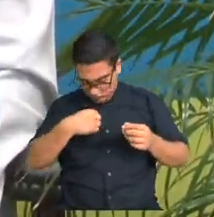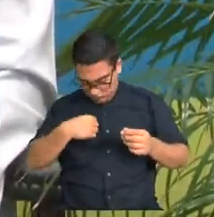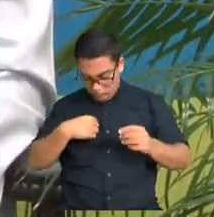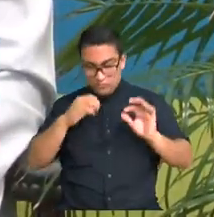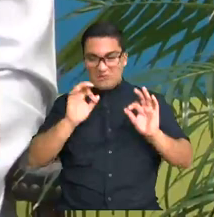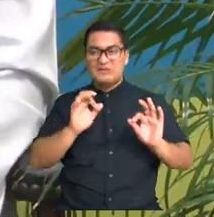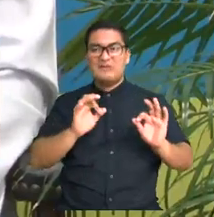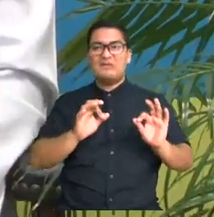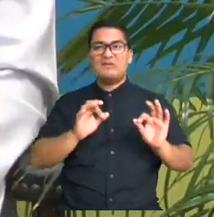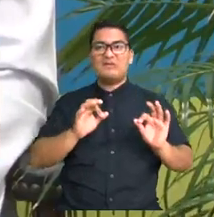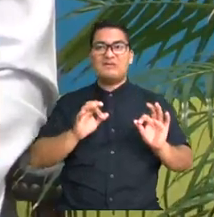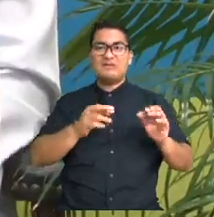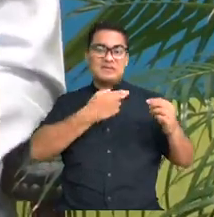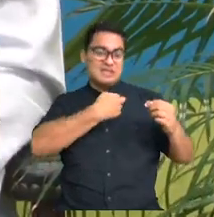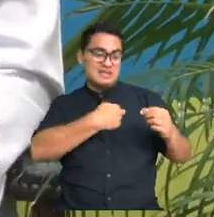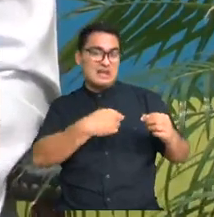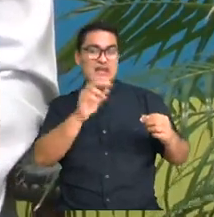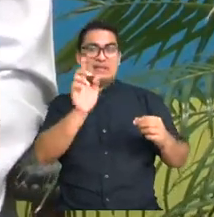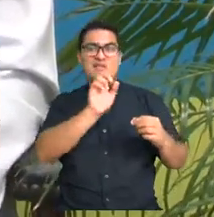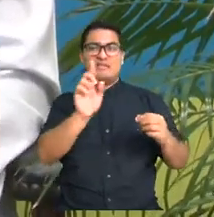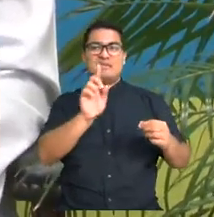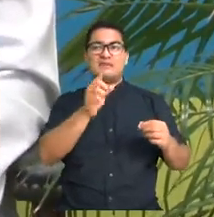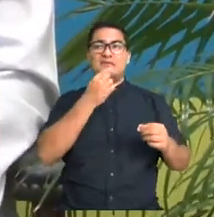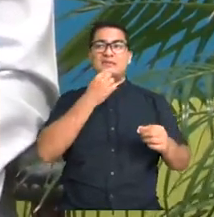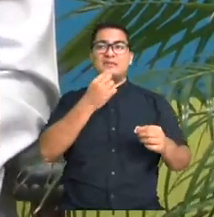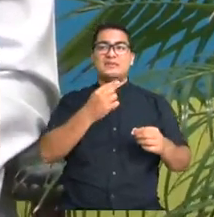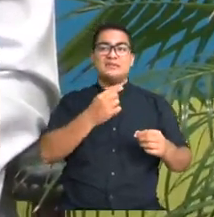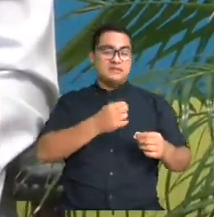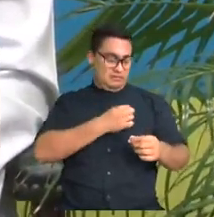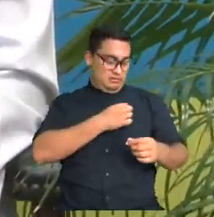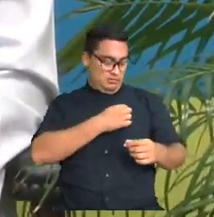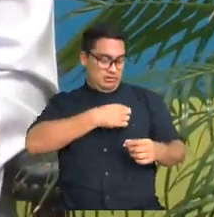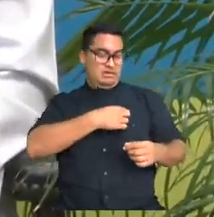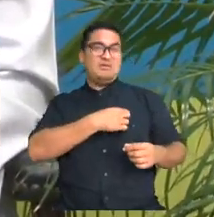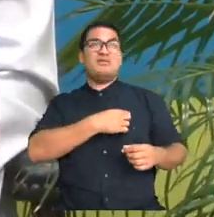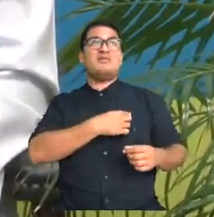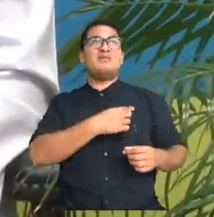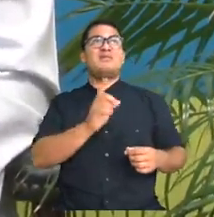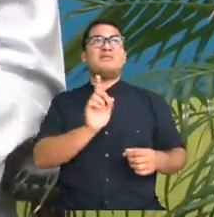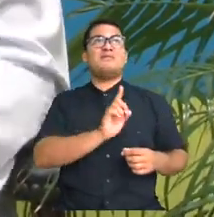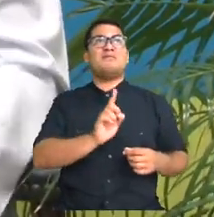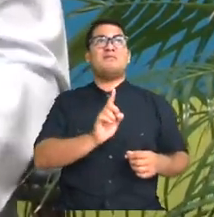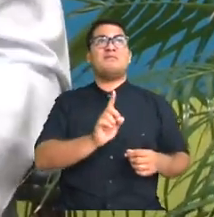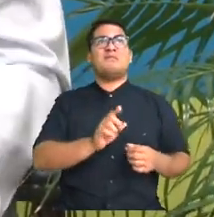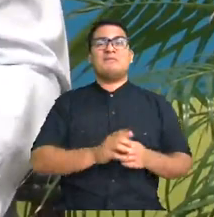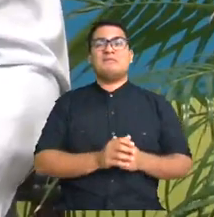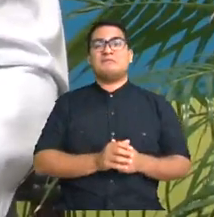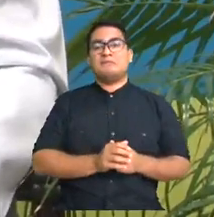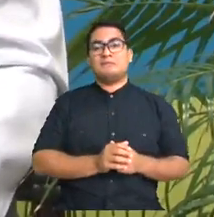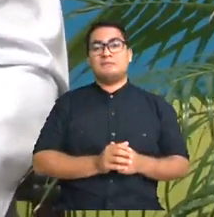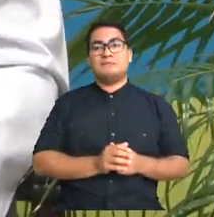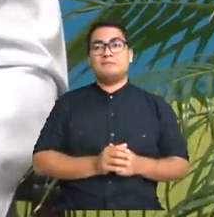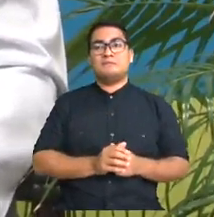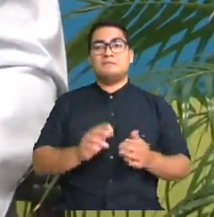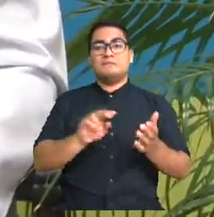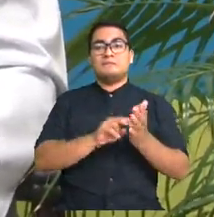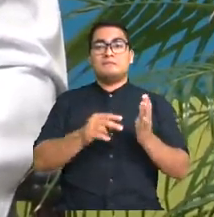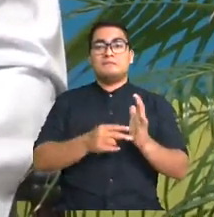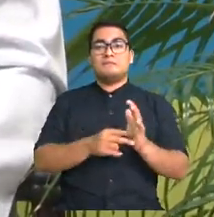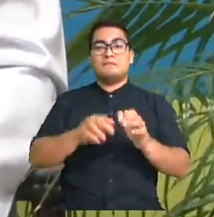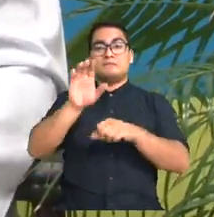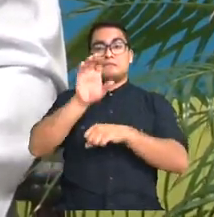no estén sangrando, que no hayan crecido demasiado en un periodo corto. Ese hábito